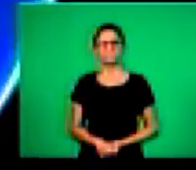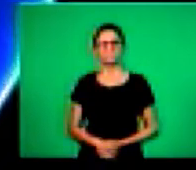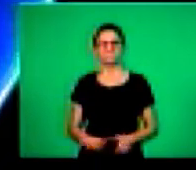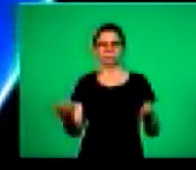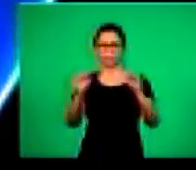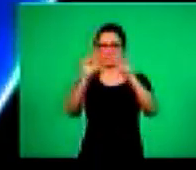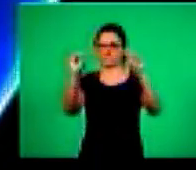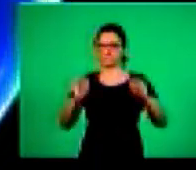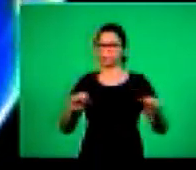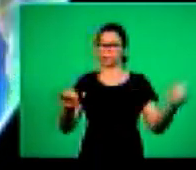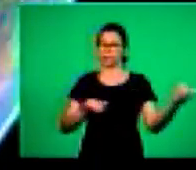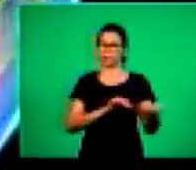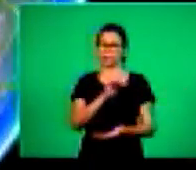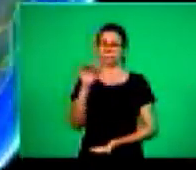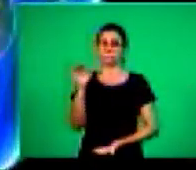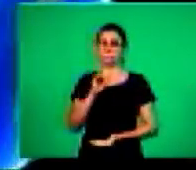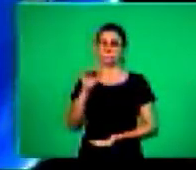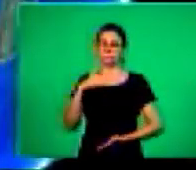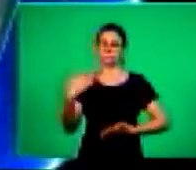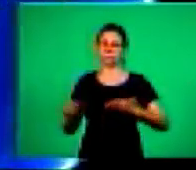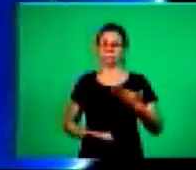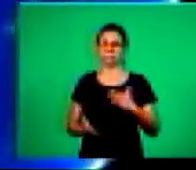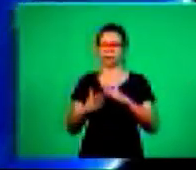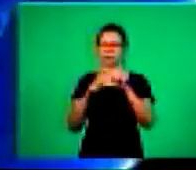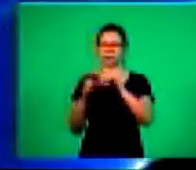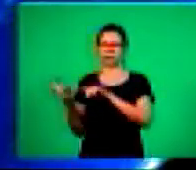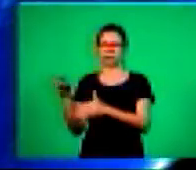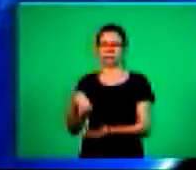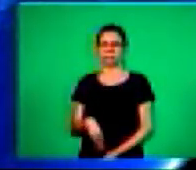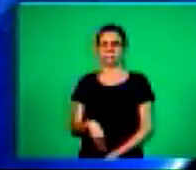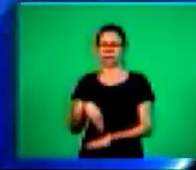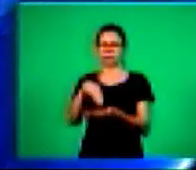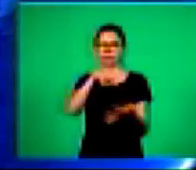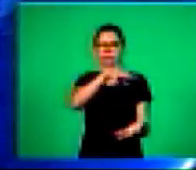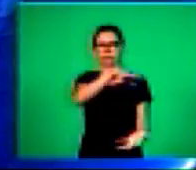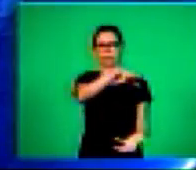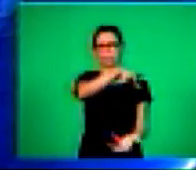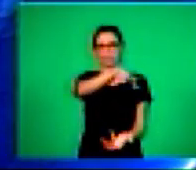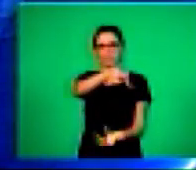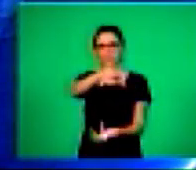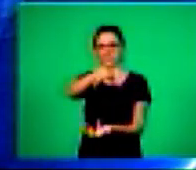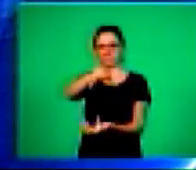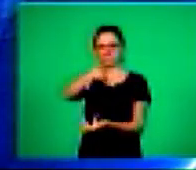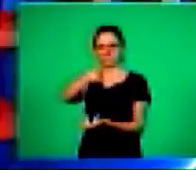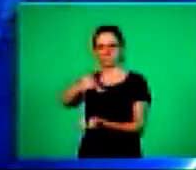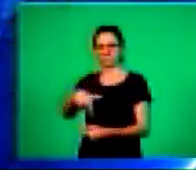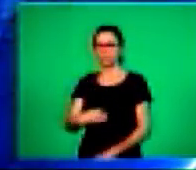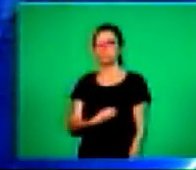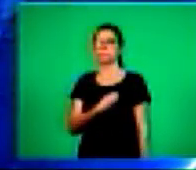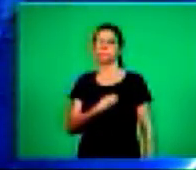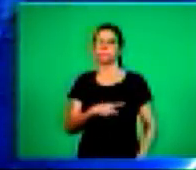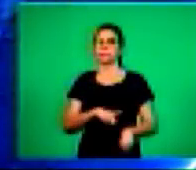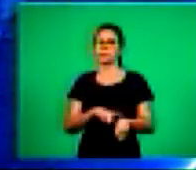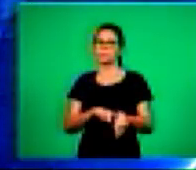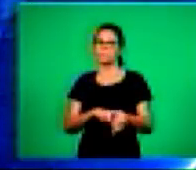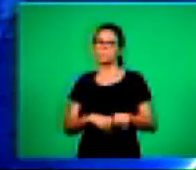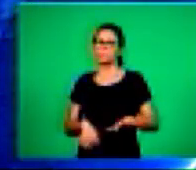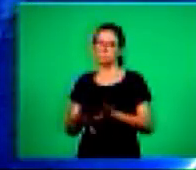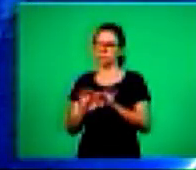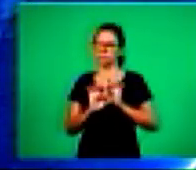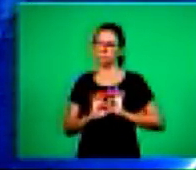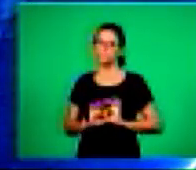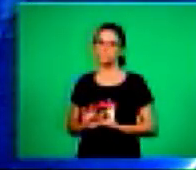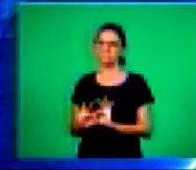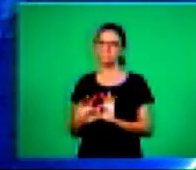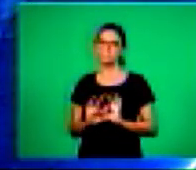a través del sistema de transmisión los miembros de la iglesia cristiana maranatha de todo el planeta viven un momento de unidad